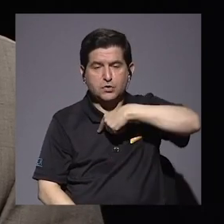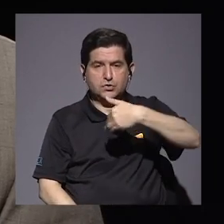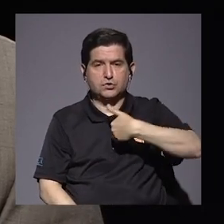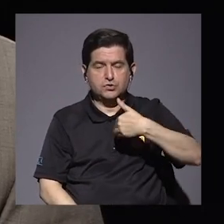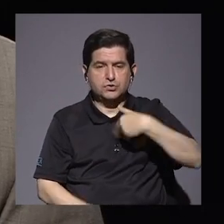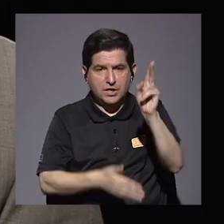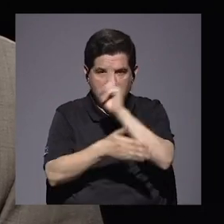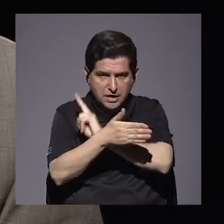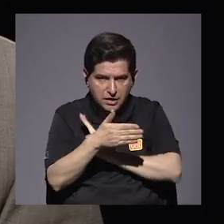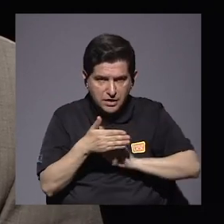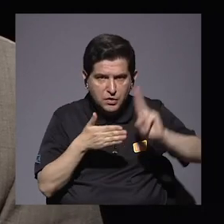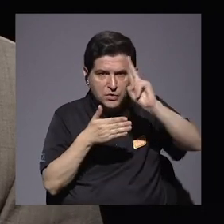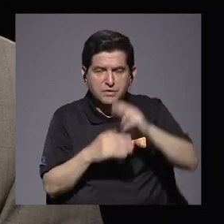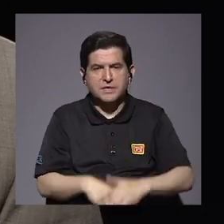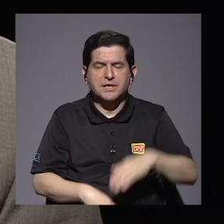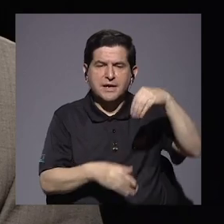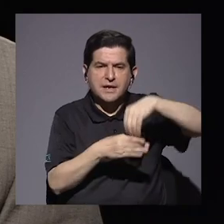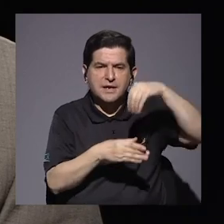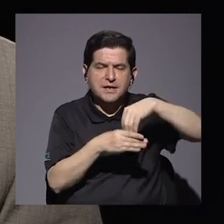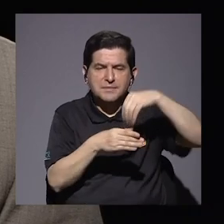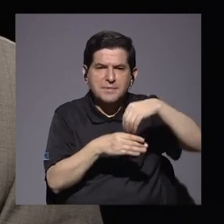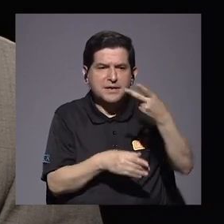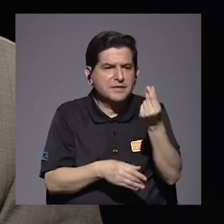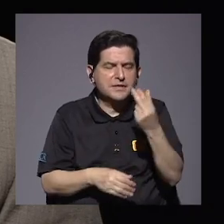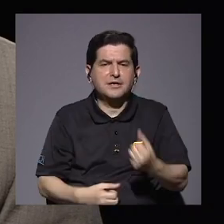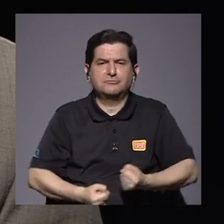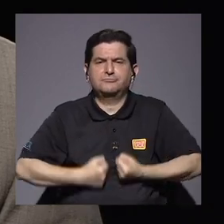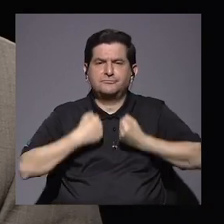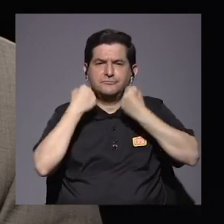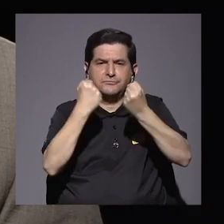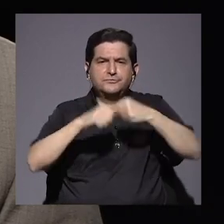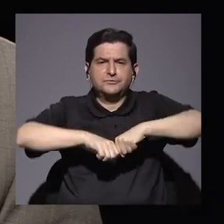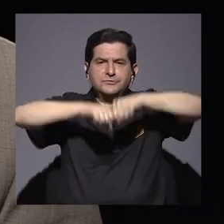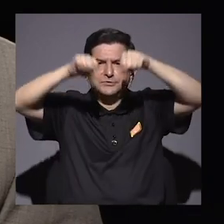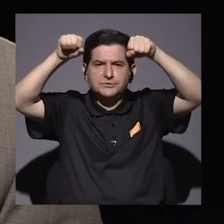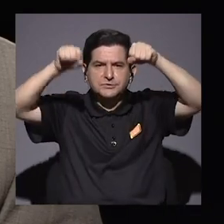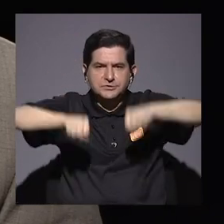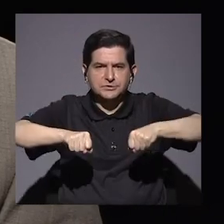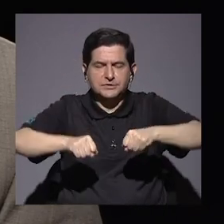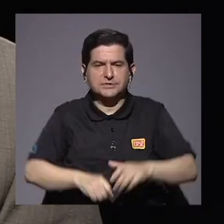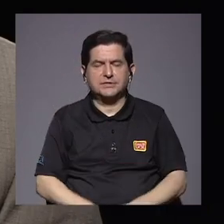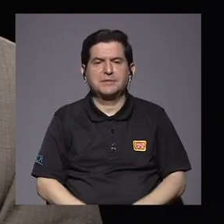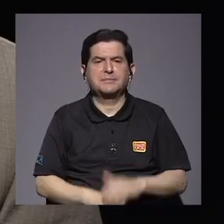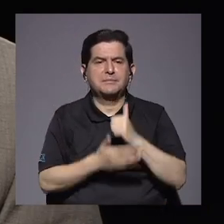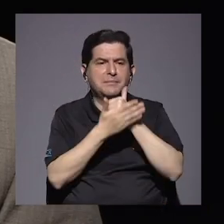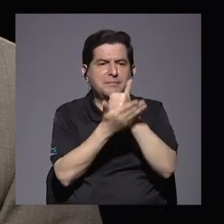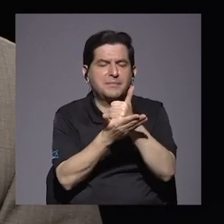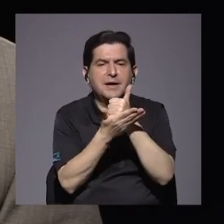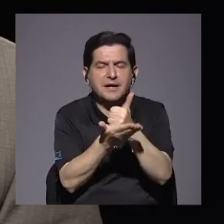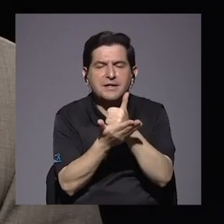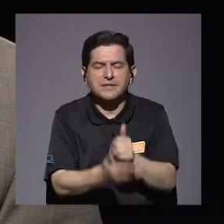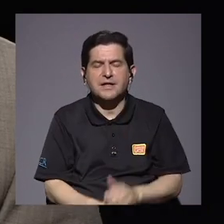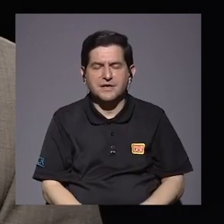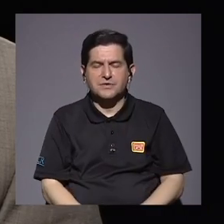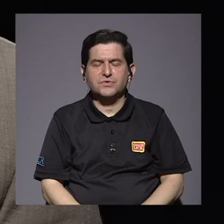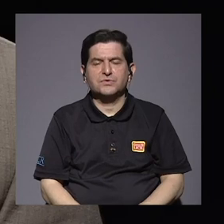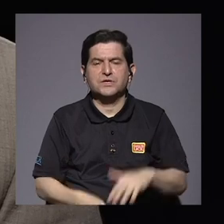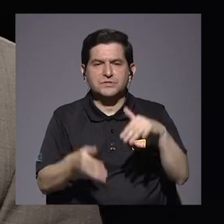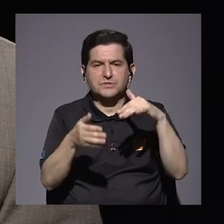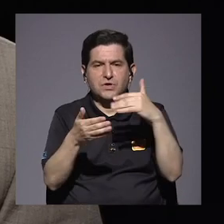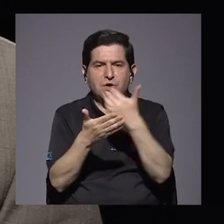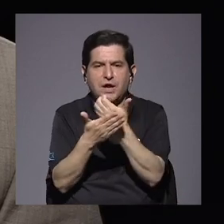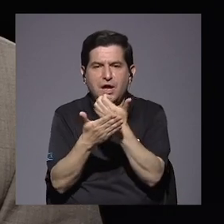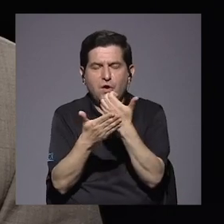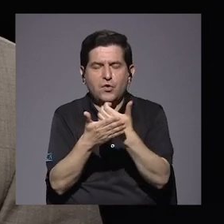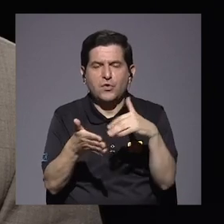tenemos las universidades que invertir recursos en fortalecer el sistema de becas de atención socioeconómica de